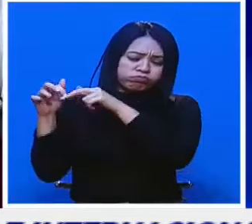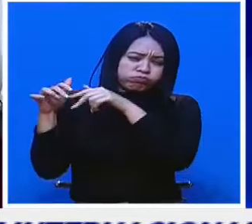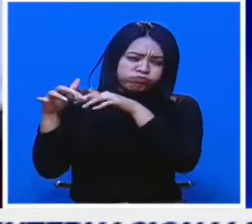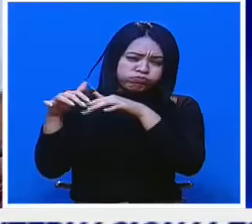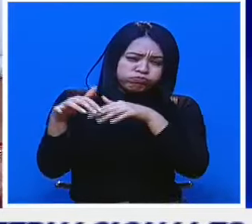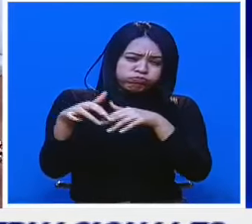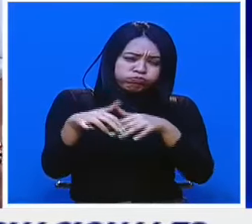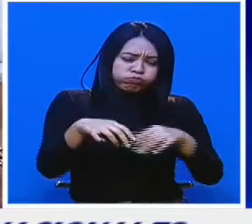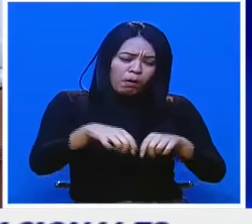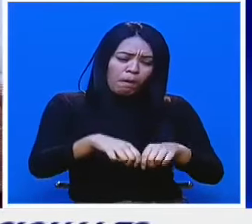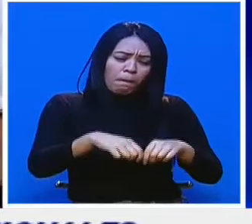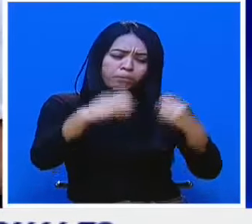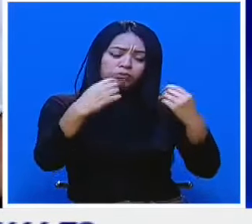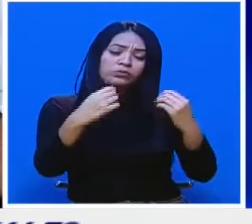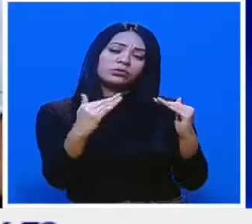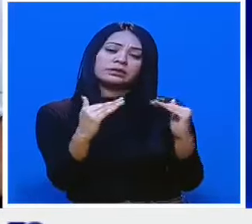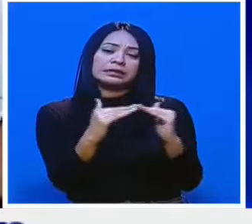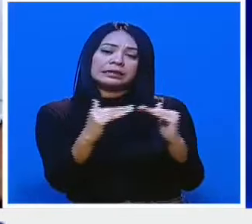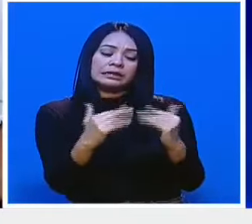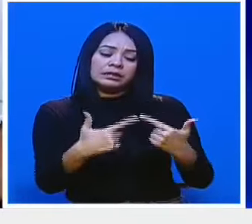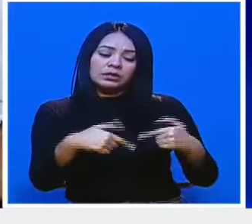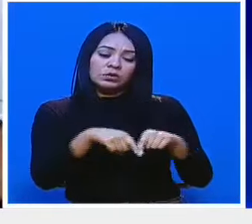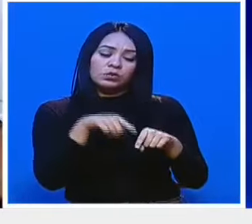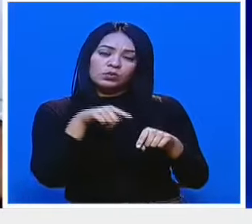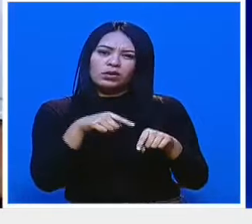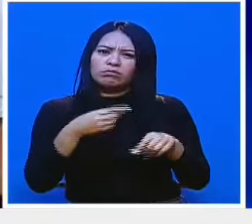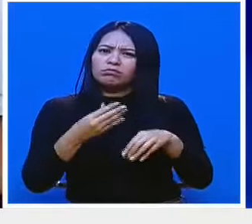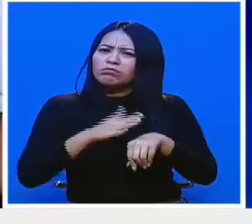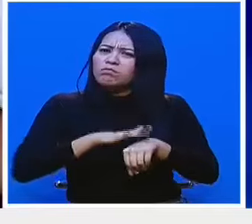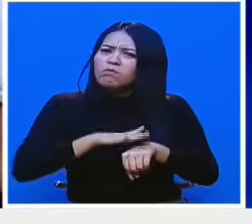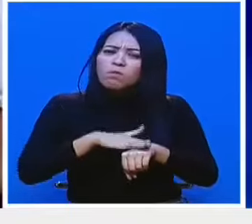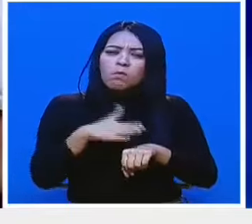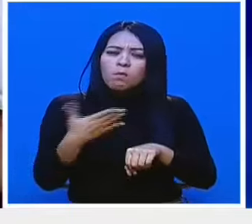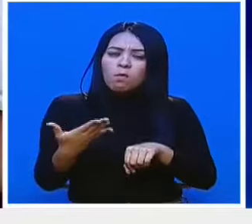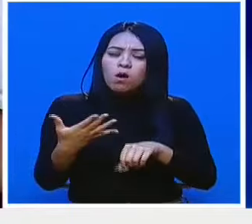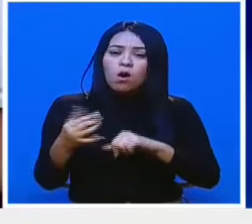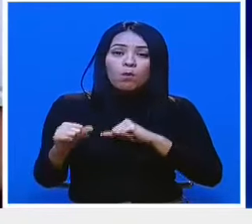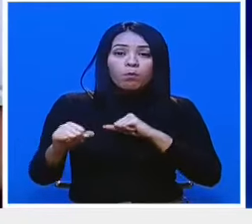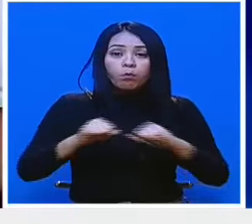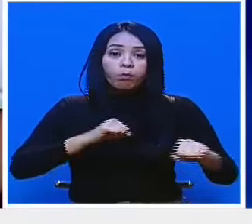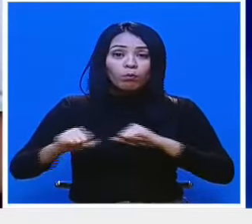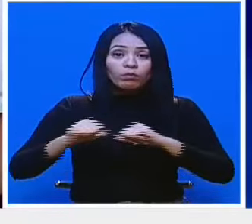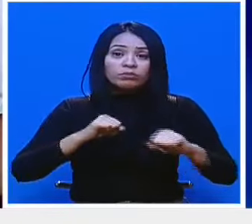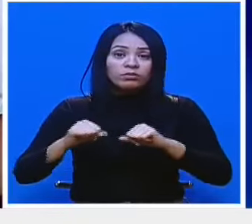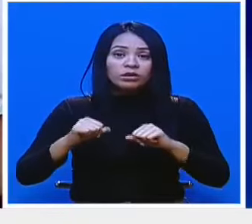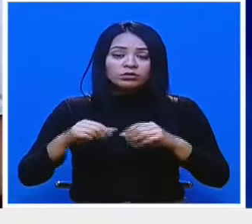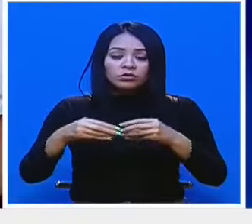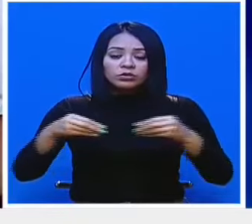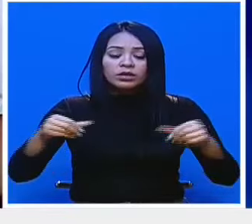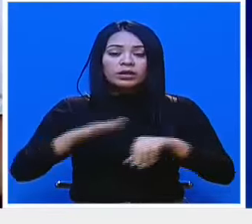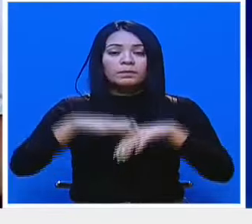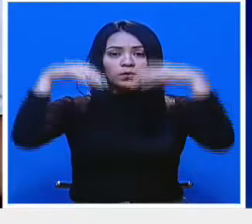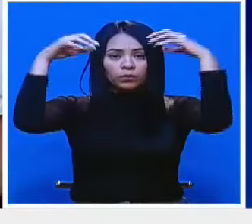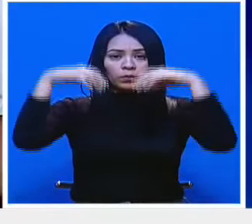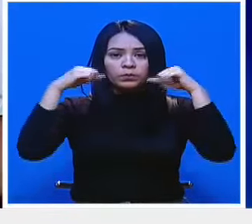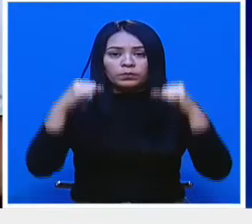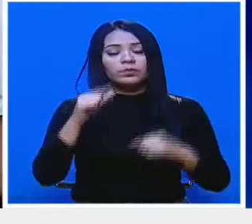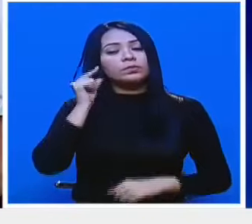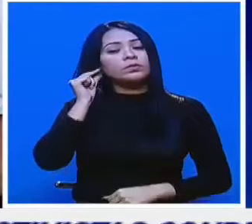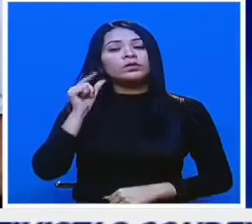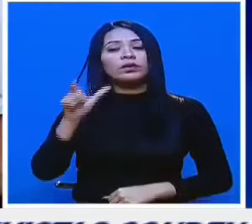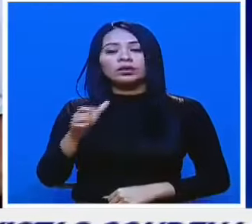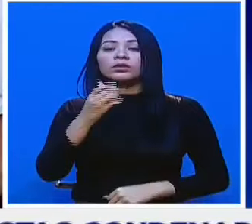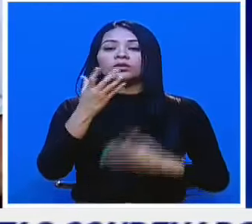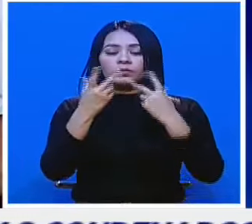su inmueble en el que estaban, producto de los movimientos de tierra por los fuertes aguaceros. Raquel Alarcón con